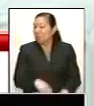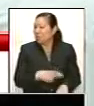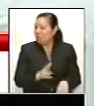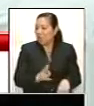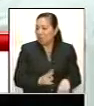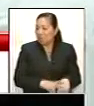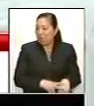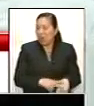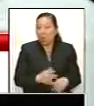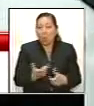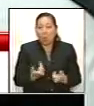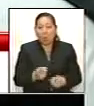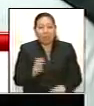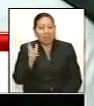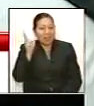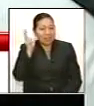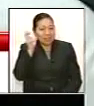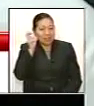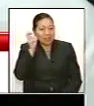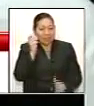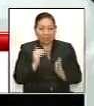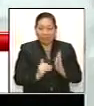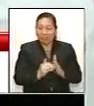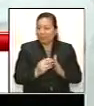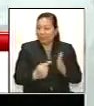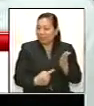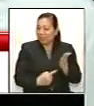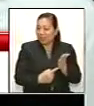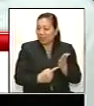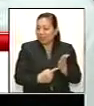cuando uno escucha la división de delitos de alta tecnología,